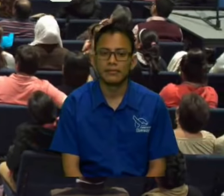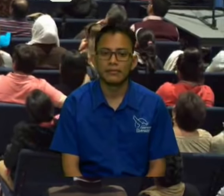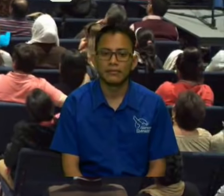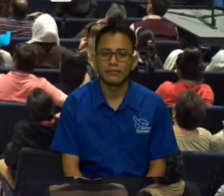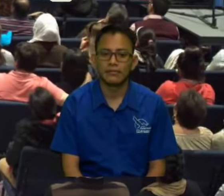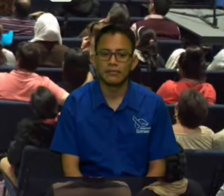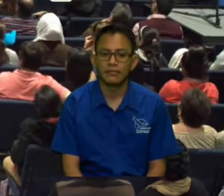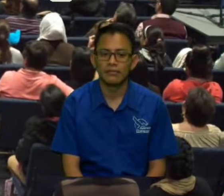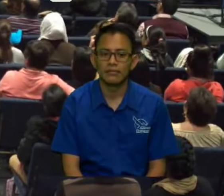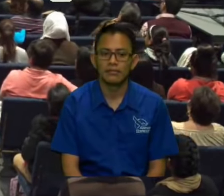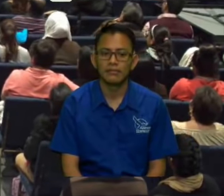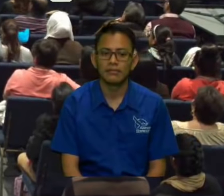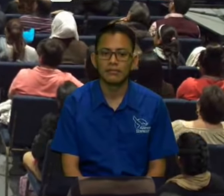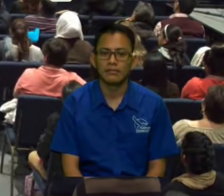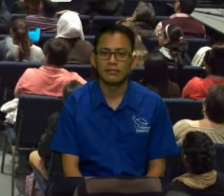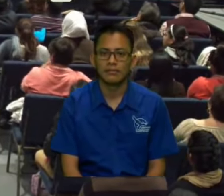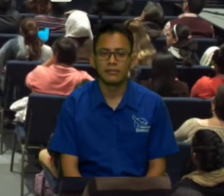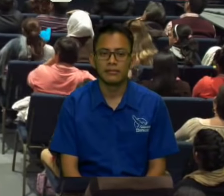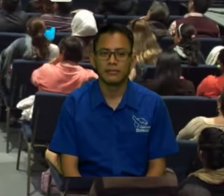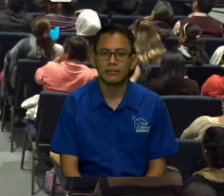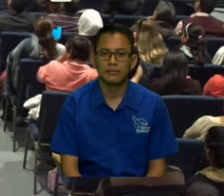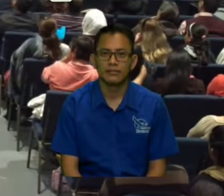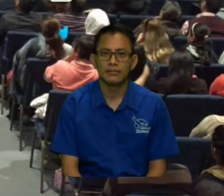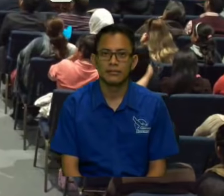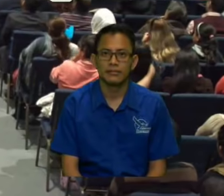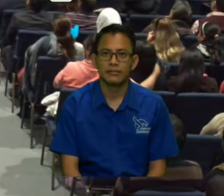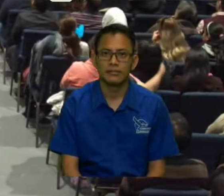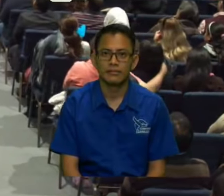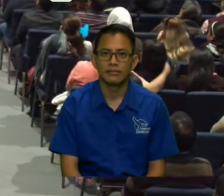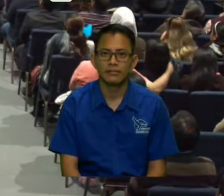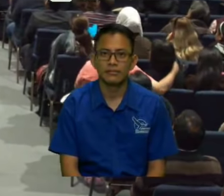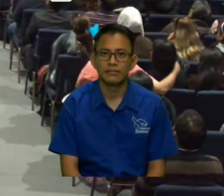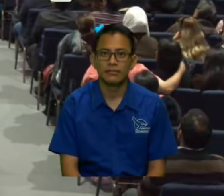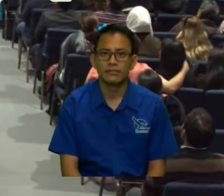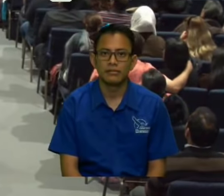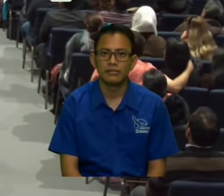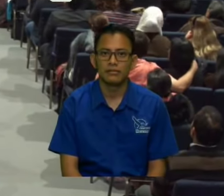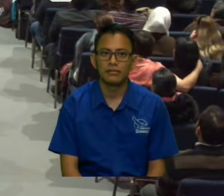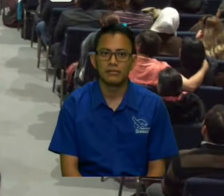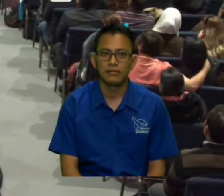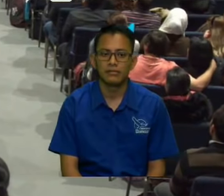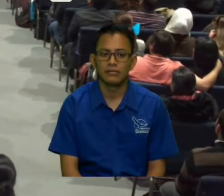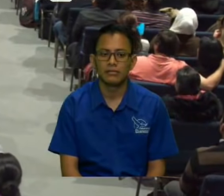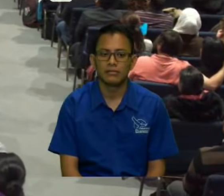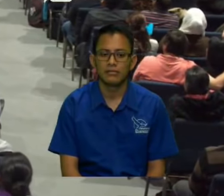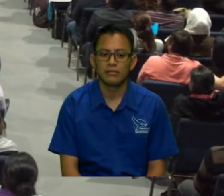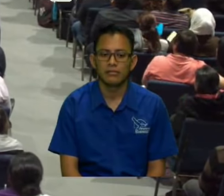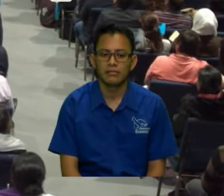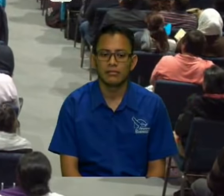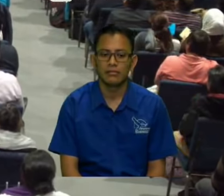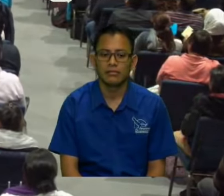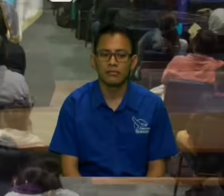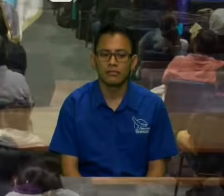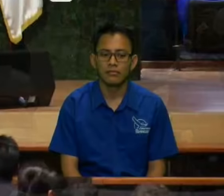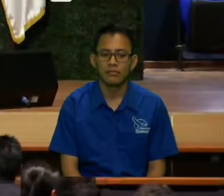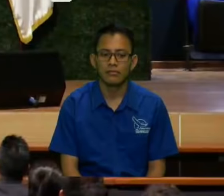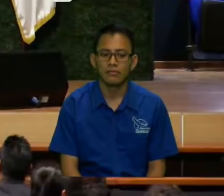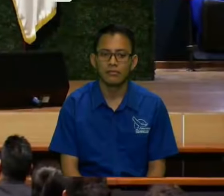1001, 1002, 1003, 1004, 1005,